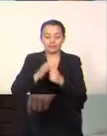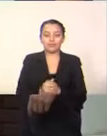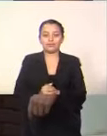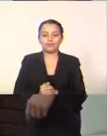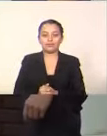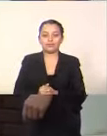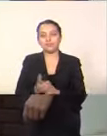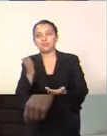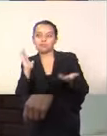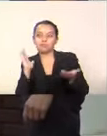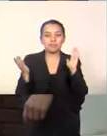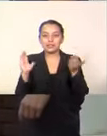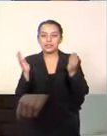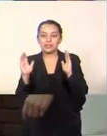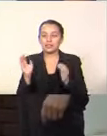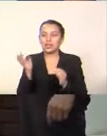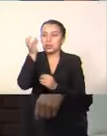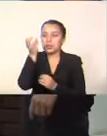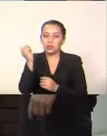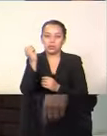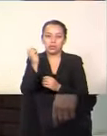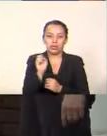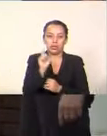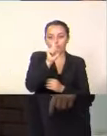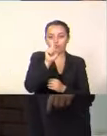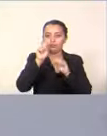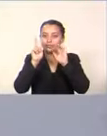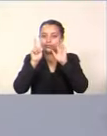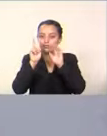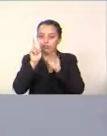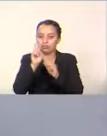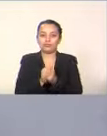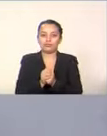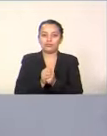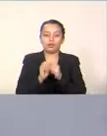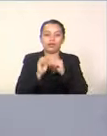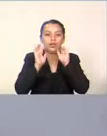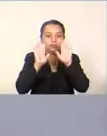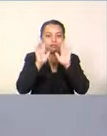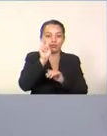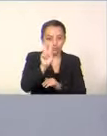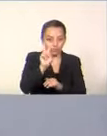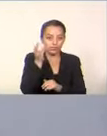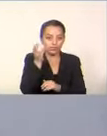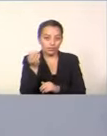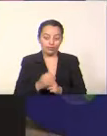forma el número 12 con ese uno pequeño que hemos escrito ahí. Correcto, se nos ha formado el 12. Entonces puedo quitar 4, ¿verdad? Ahora